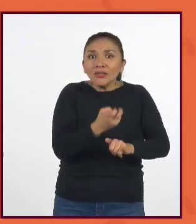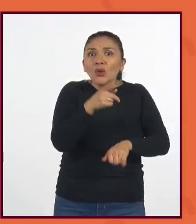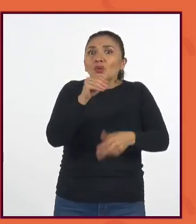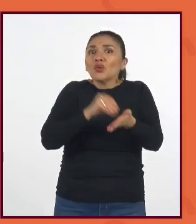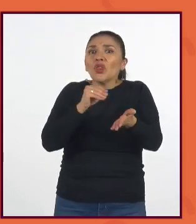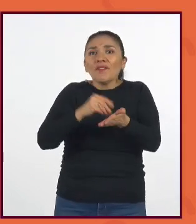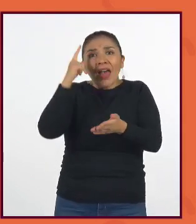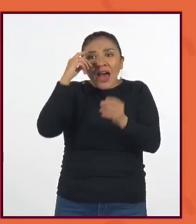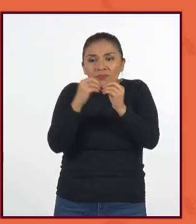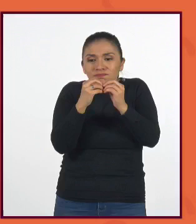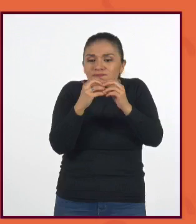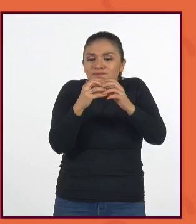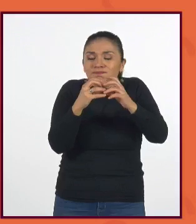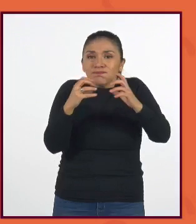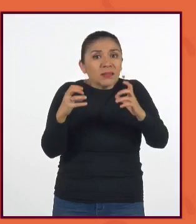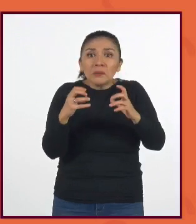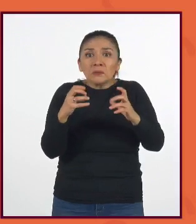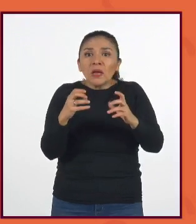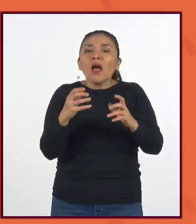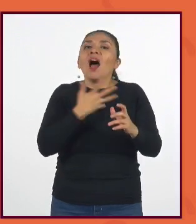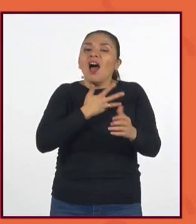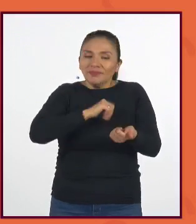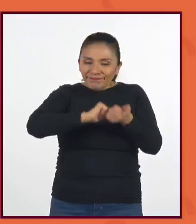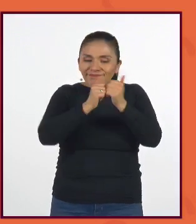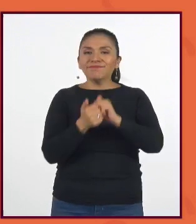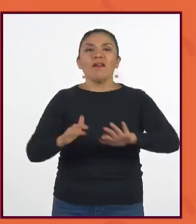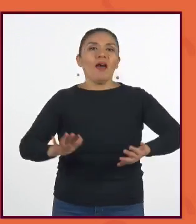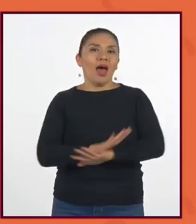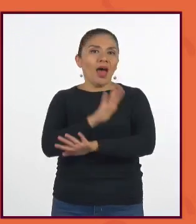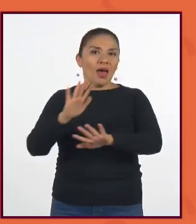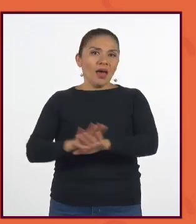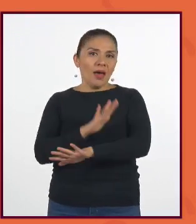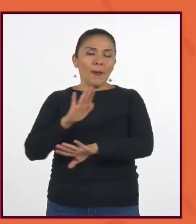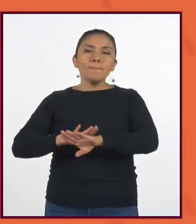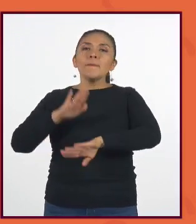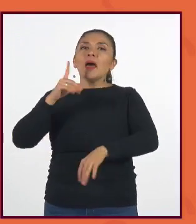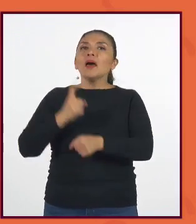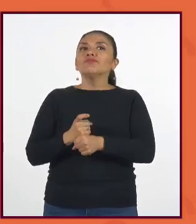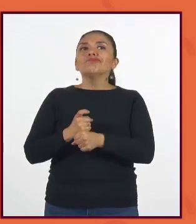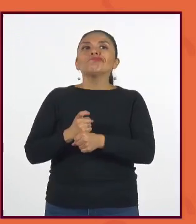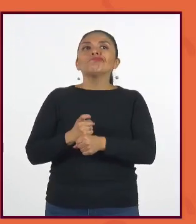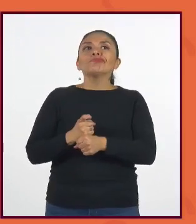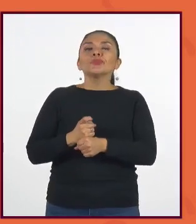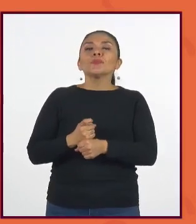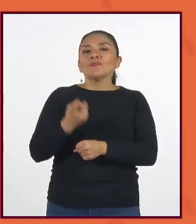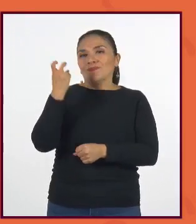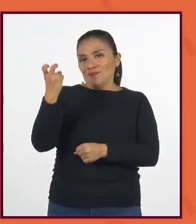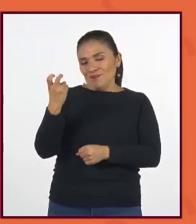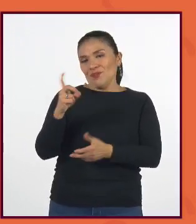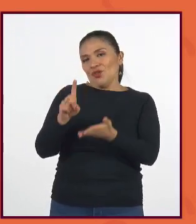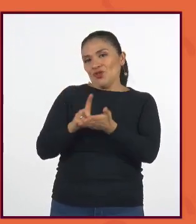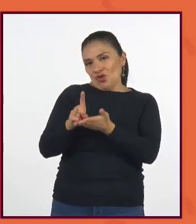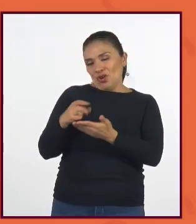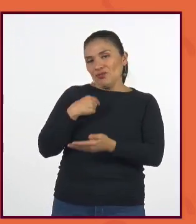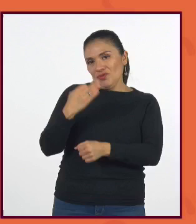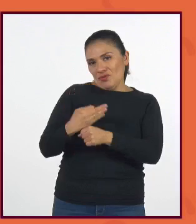neurodesarrollo, va a generar cambios, sobre todo estas sustancias que estamos revisando.